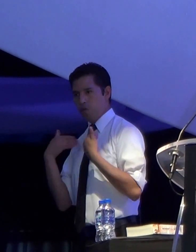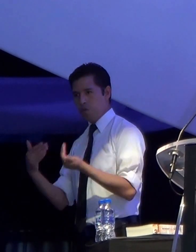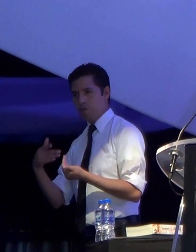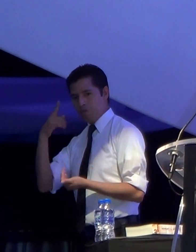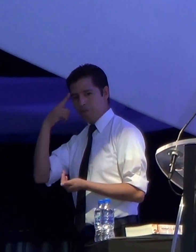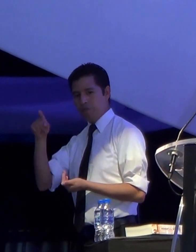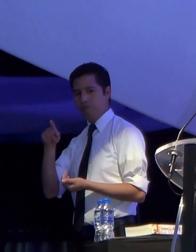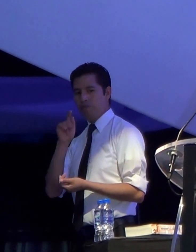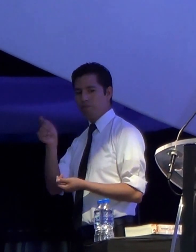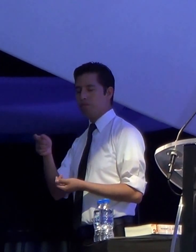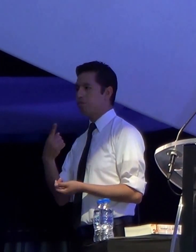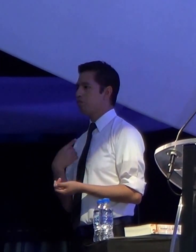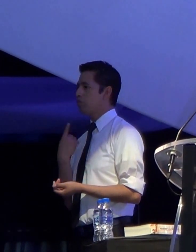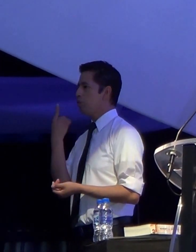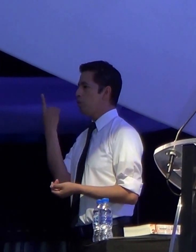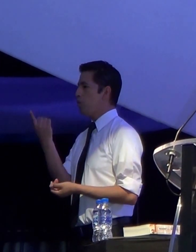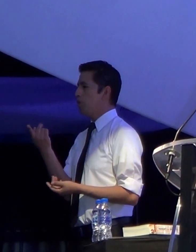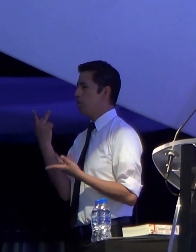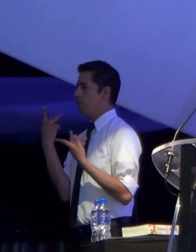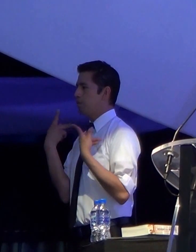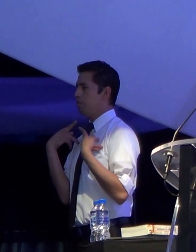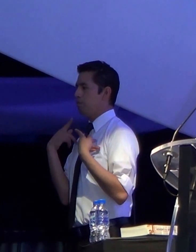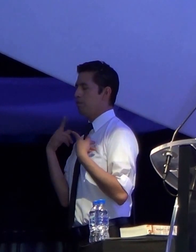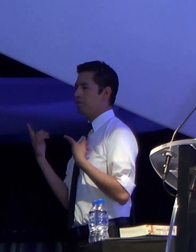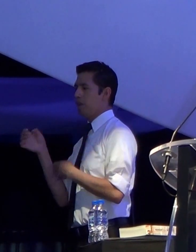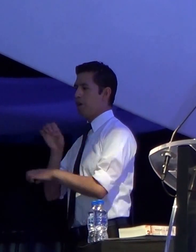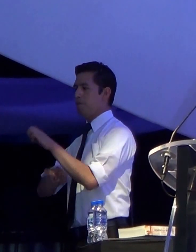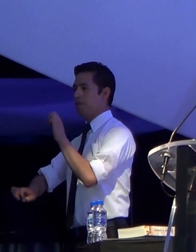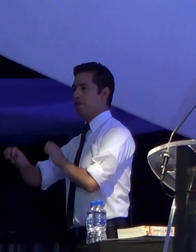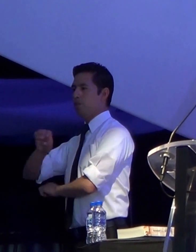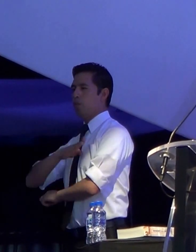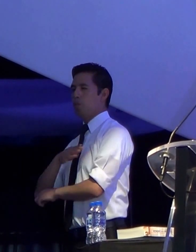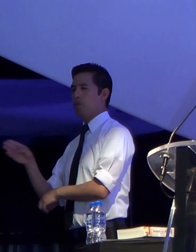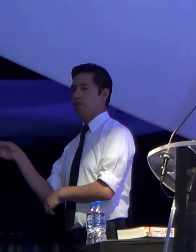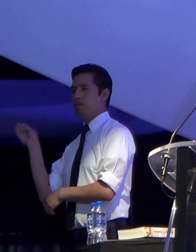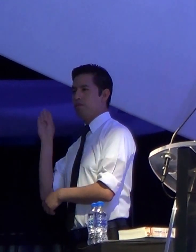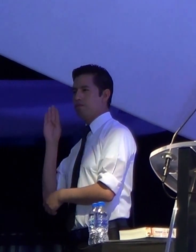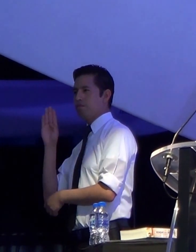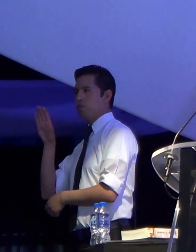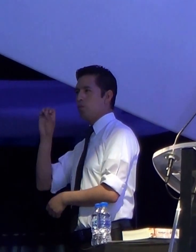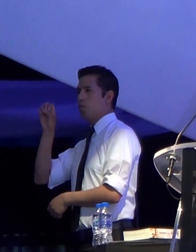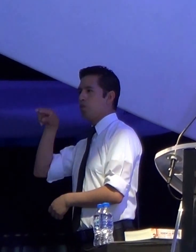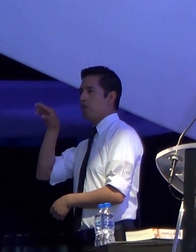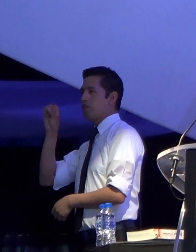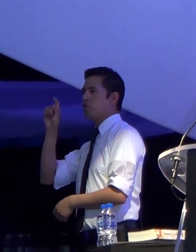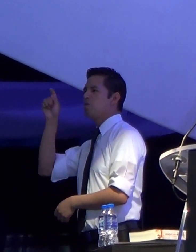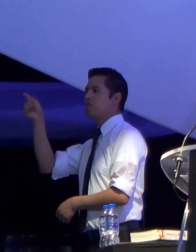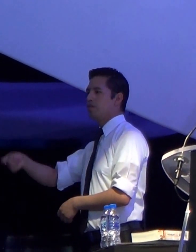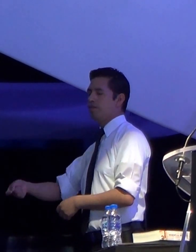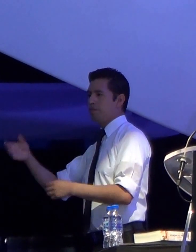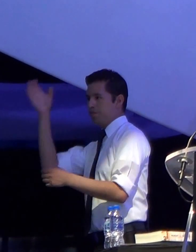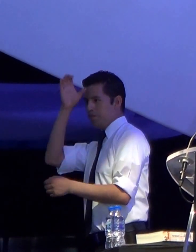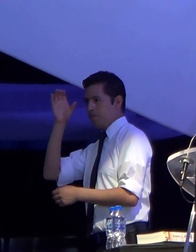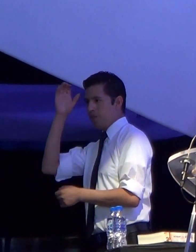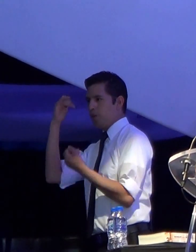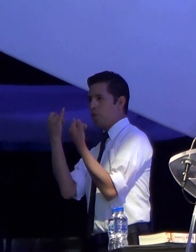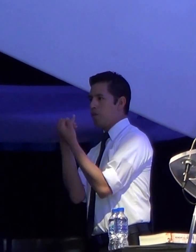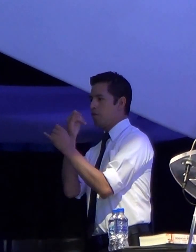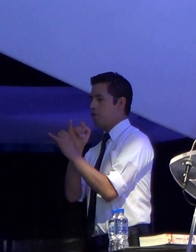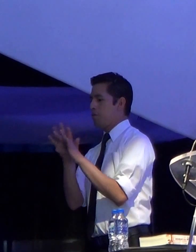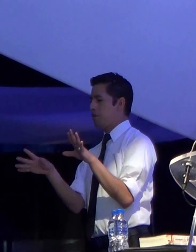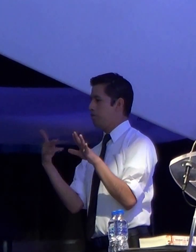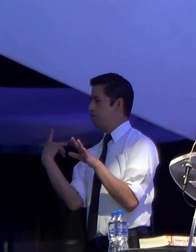en que uno de los mejores embajadores de buenísima voluntad de la UNESCO es la cultura y su patrimonio documental, y